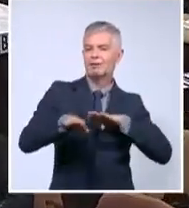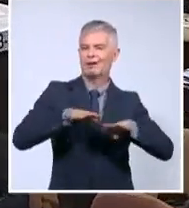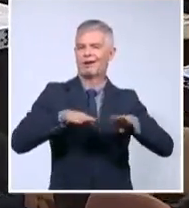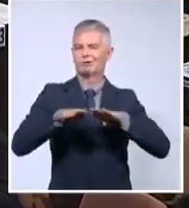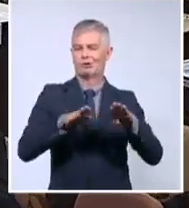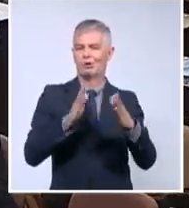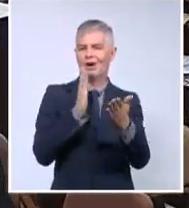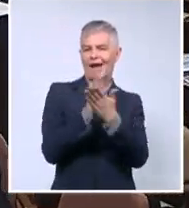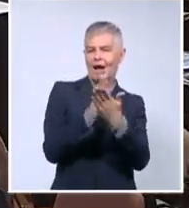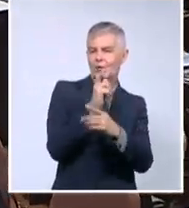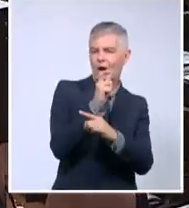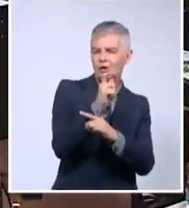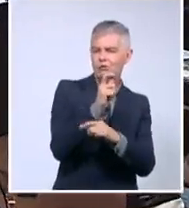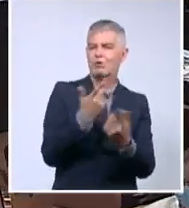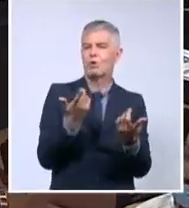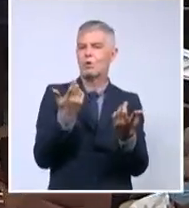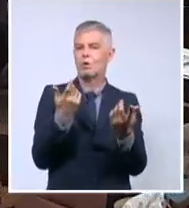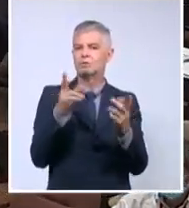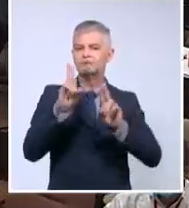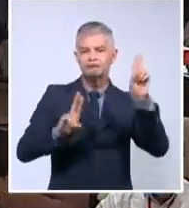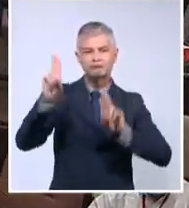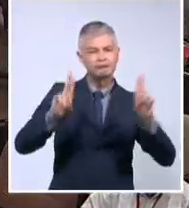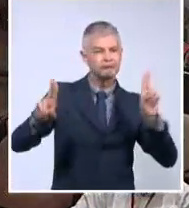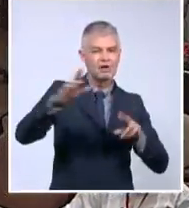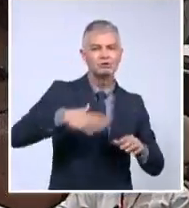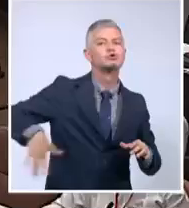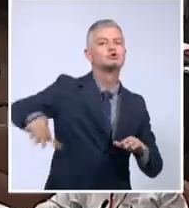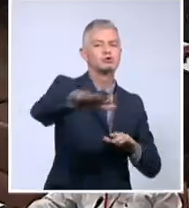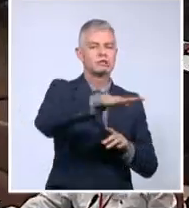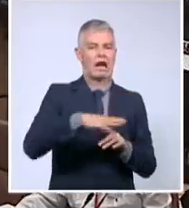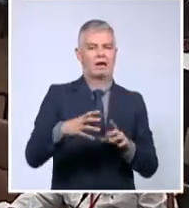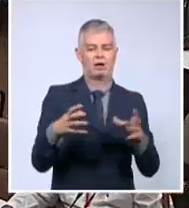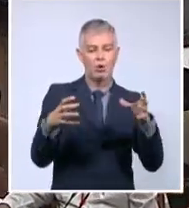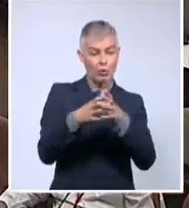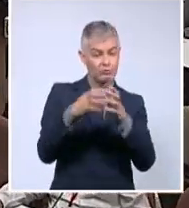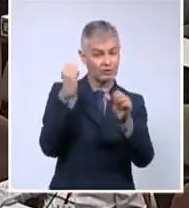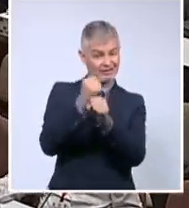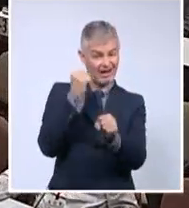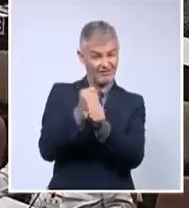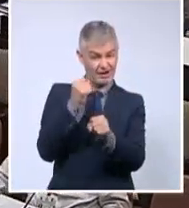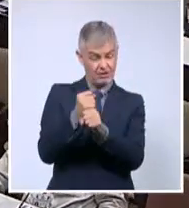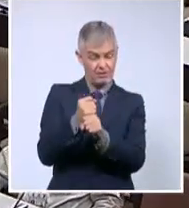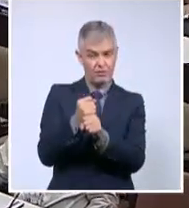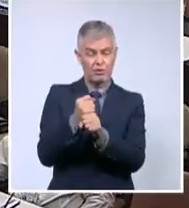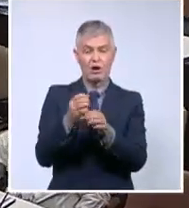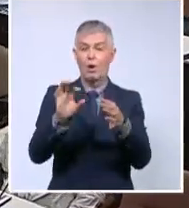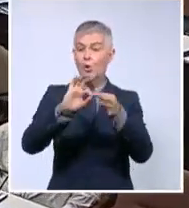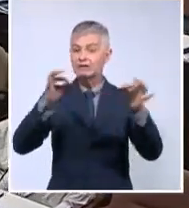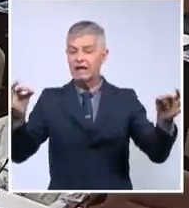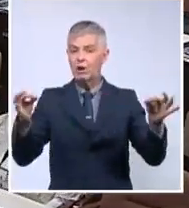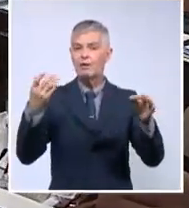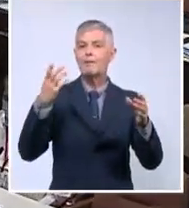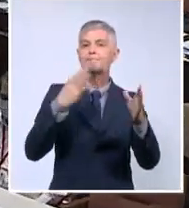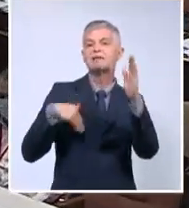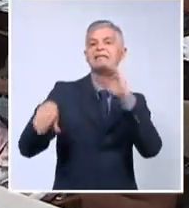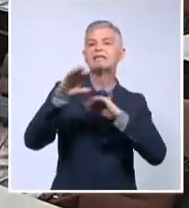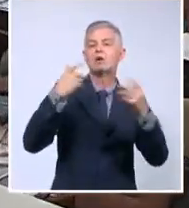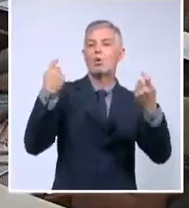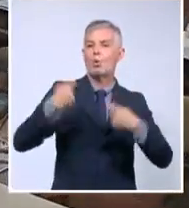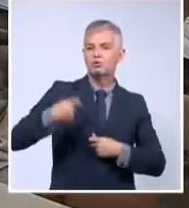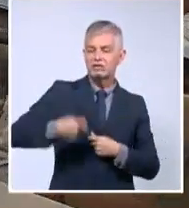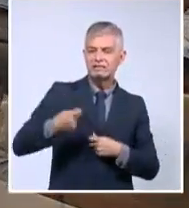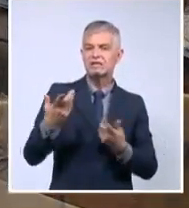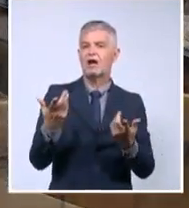educación y consenso social. El grupo de trabajo, coordinado por el Ministerio de Justicia e integrado por especialistas de Derecho